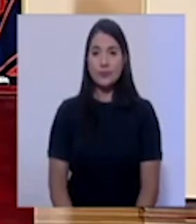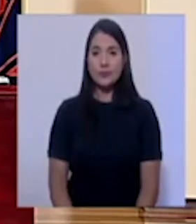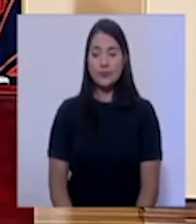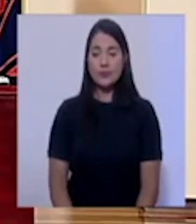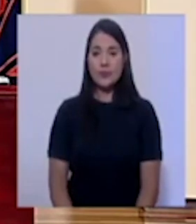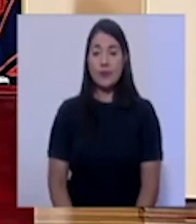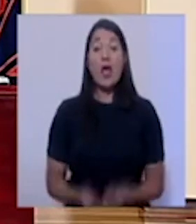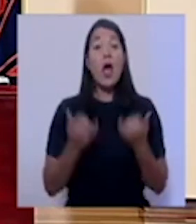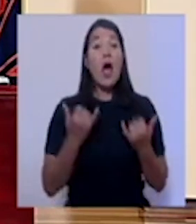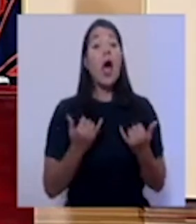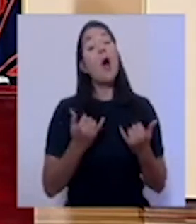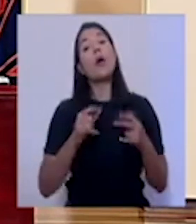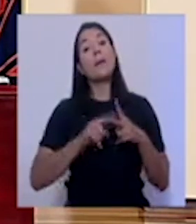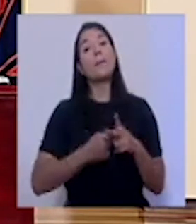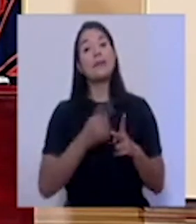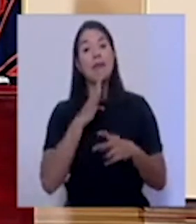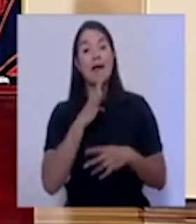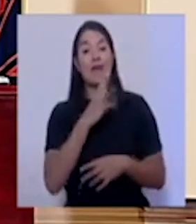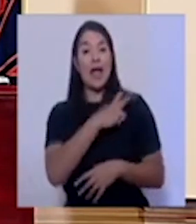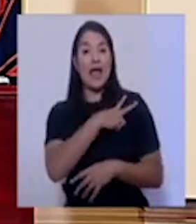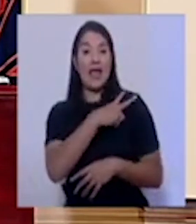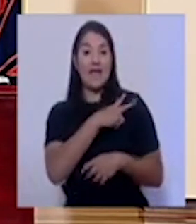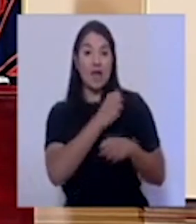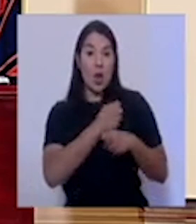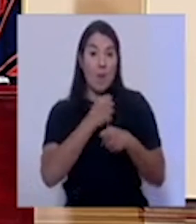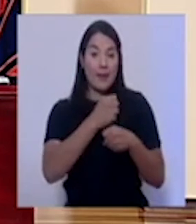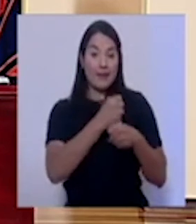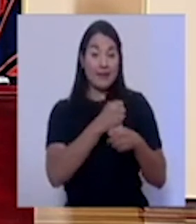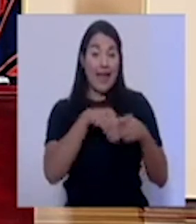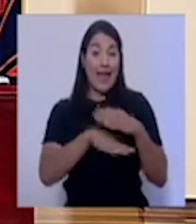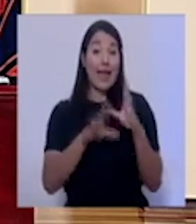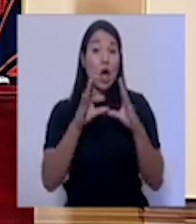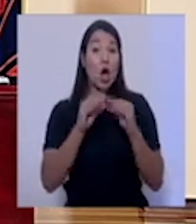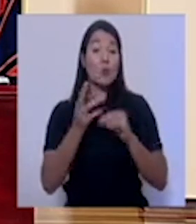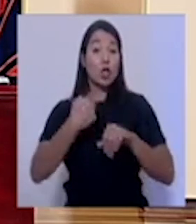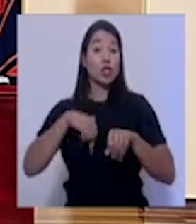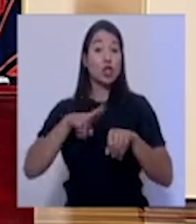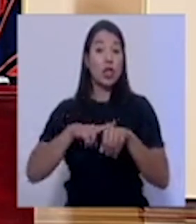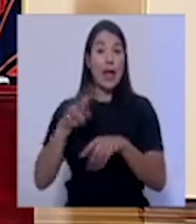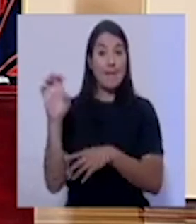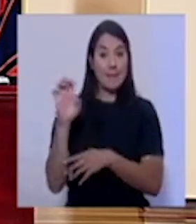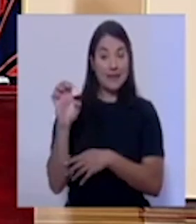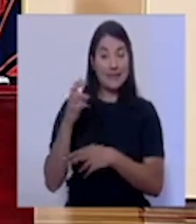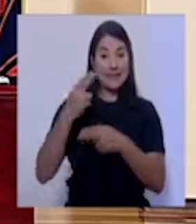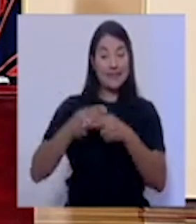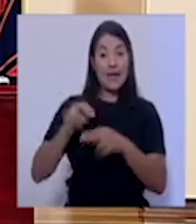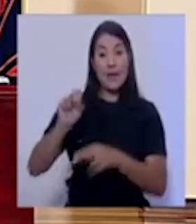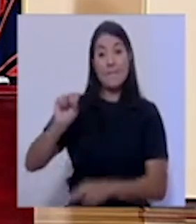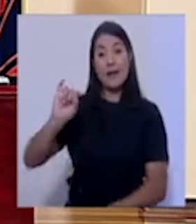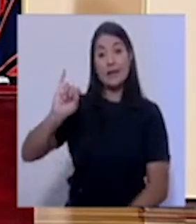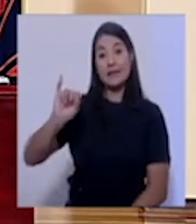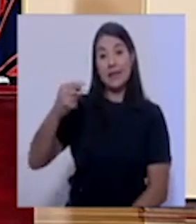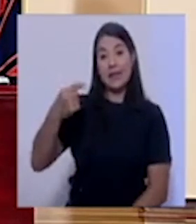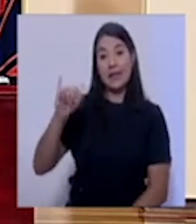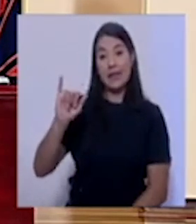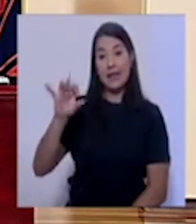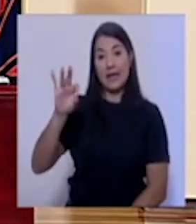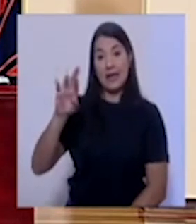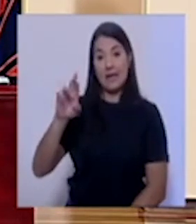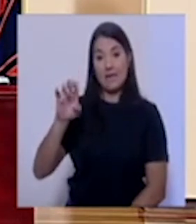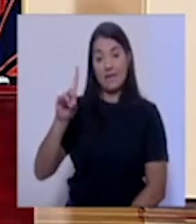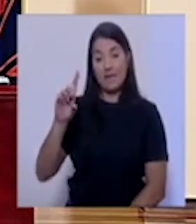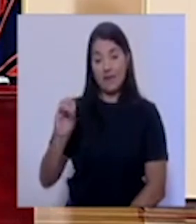A continuación escucharemos al jefe de operaciones de la Comisión Nacional de Emergencias, el señor Sigifredo Pérez. Muy buenas tardes, don